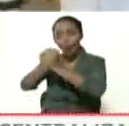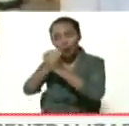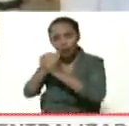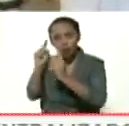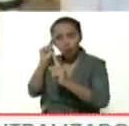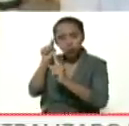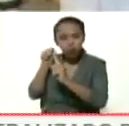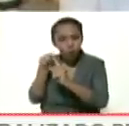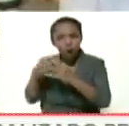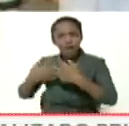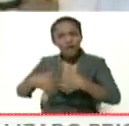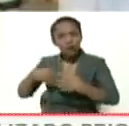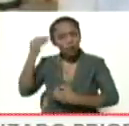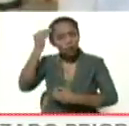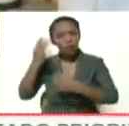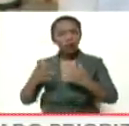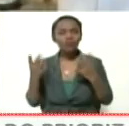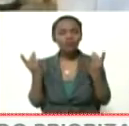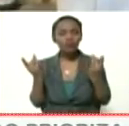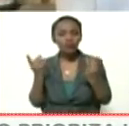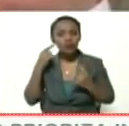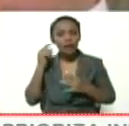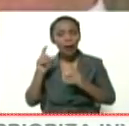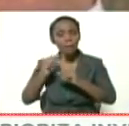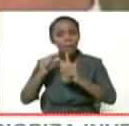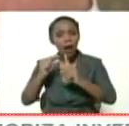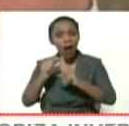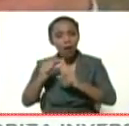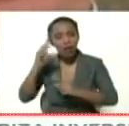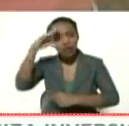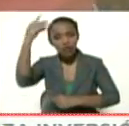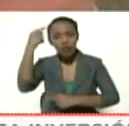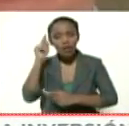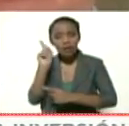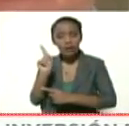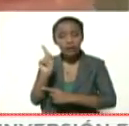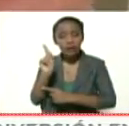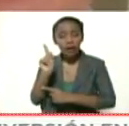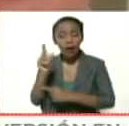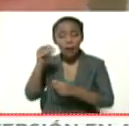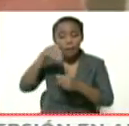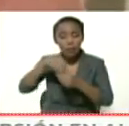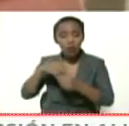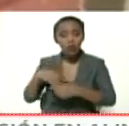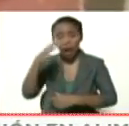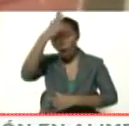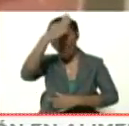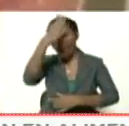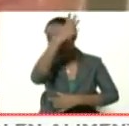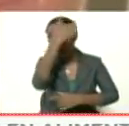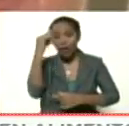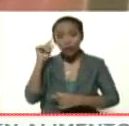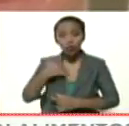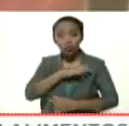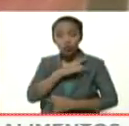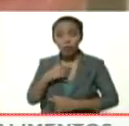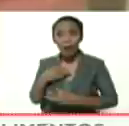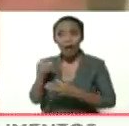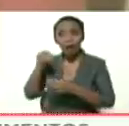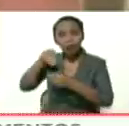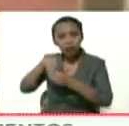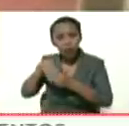la reflexión, a la meditación de la palabra de Dios. Y en medio pues, de esta cuarentena, pues también aprovechar para estar en